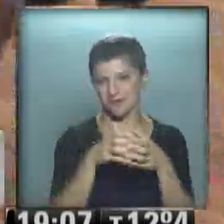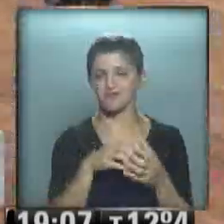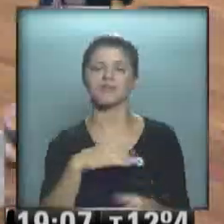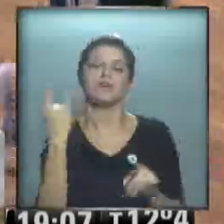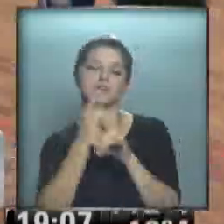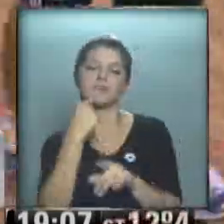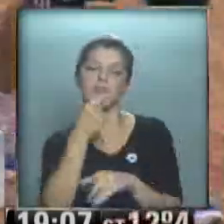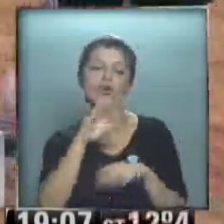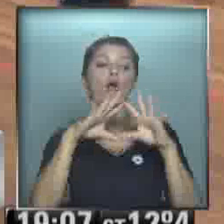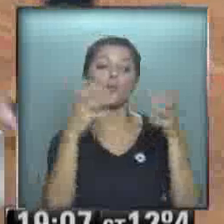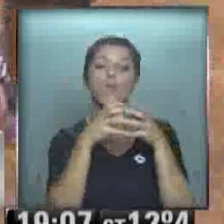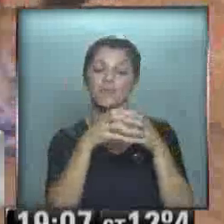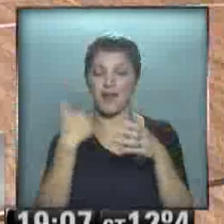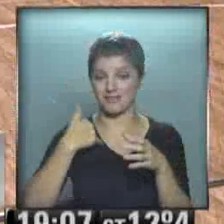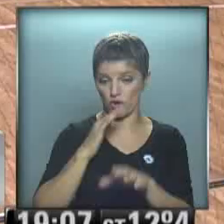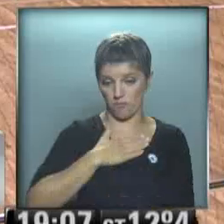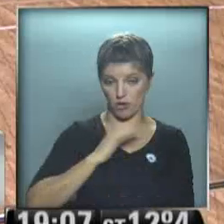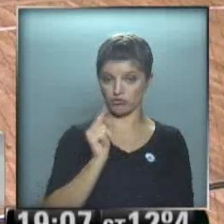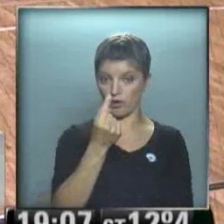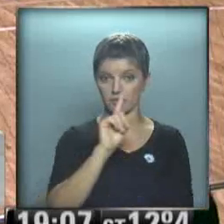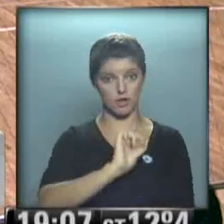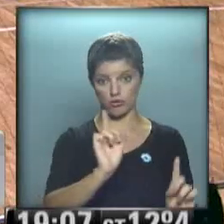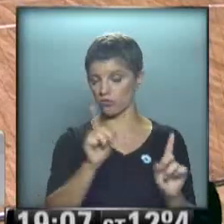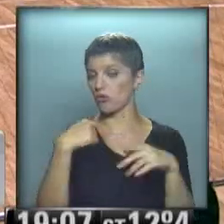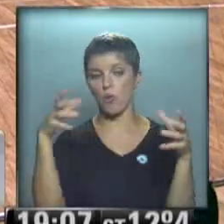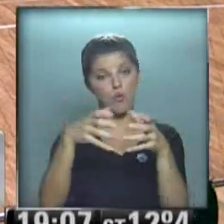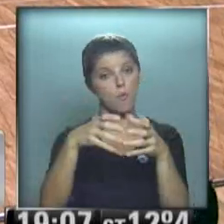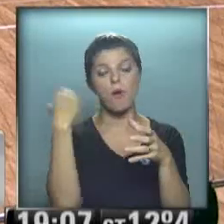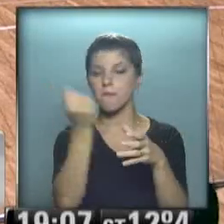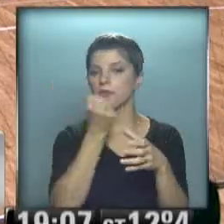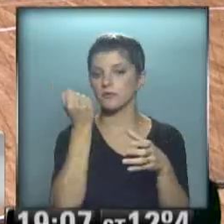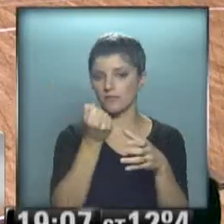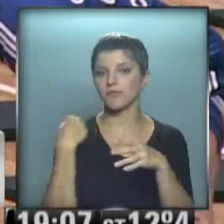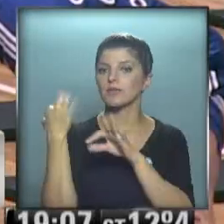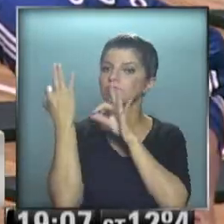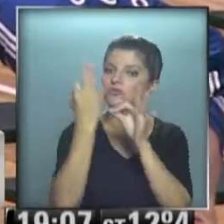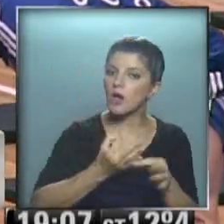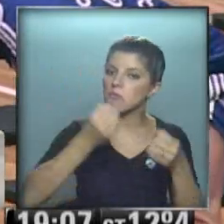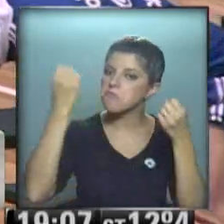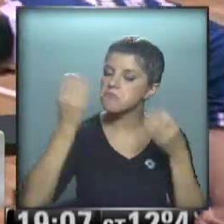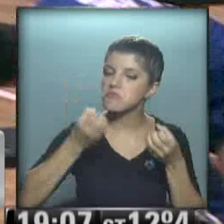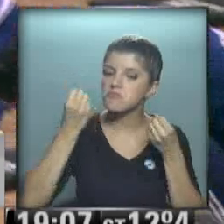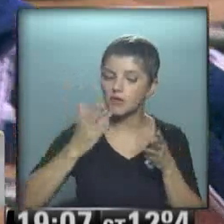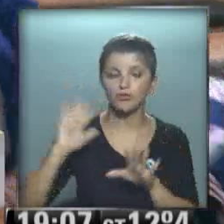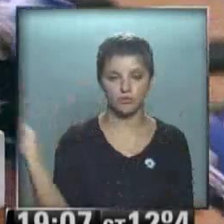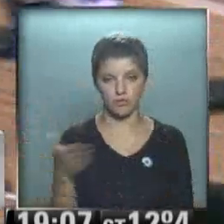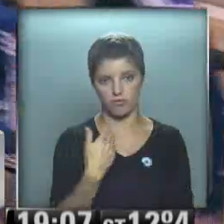el Mundial de Argentina, no solo mío, ¿no? Creo que tenemos un gran grupo, que llegamos muy bien